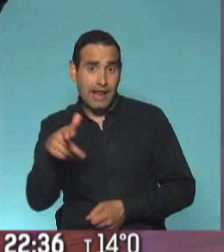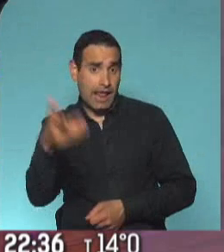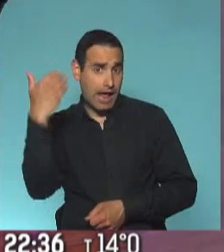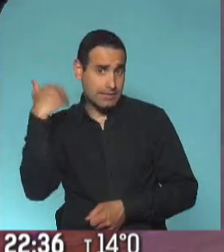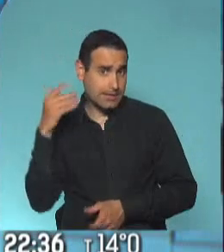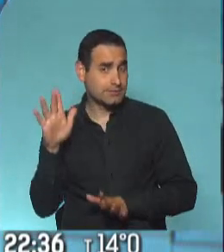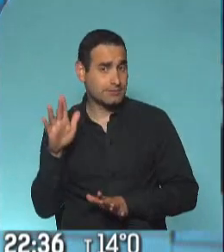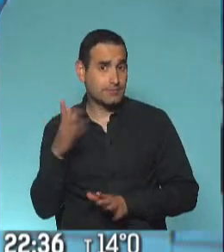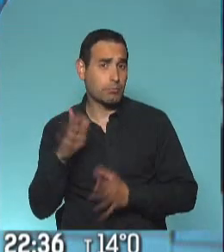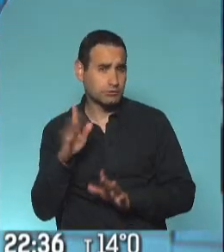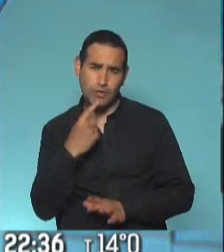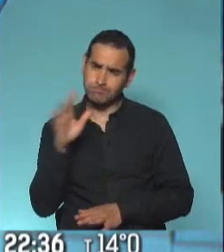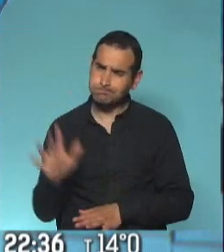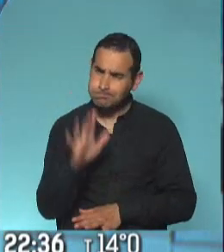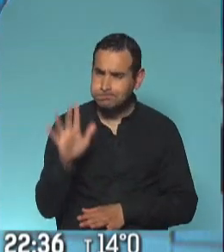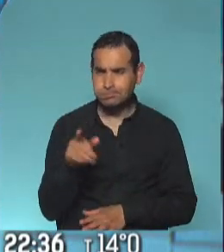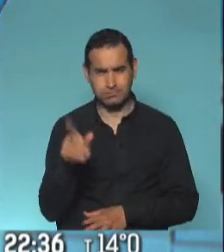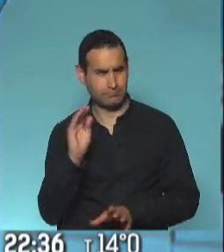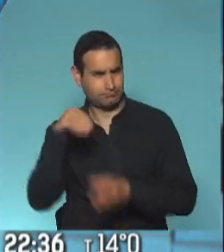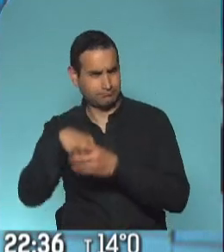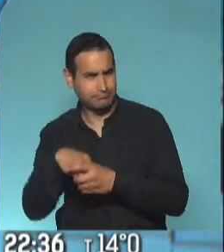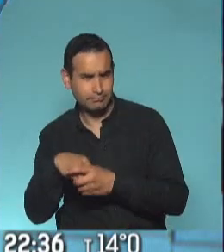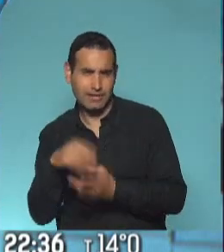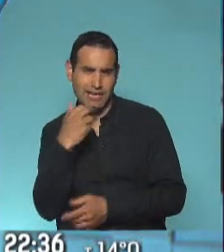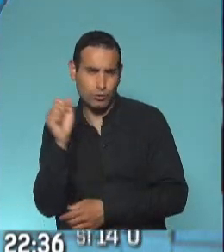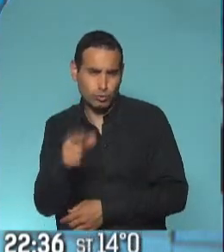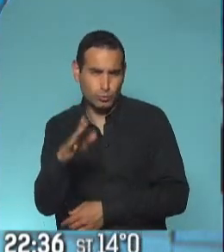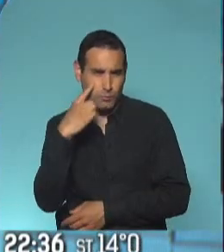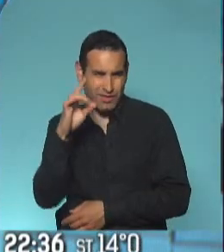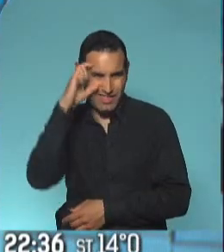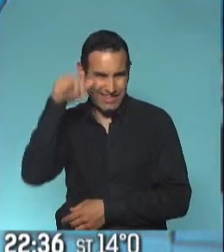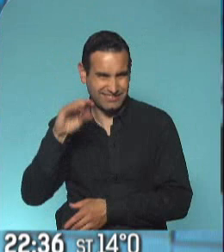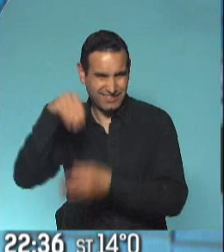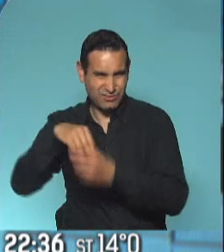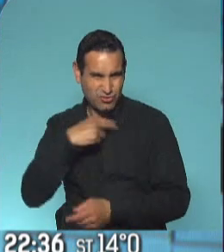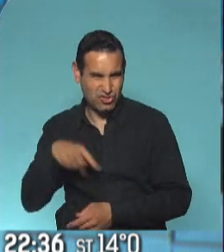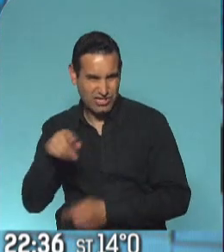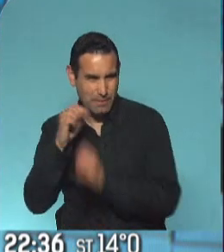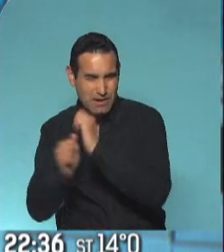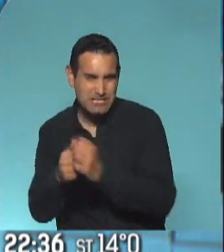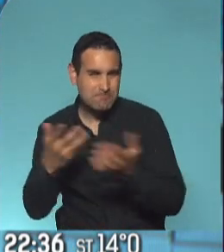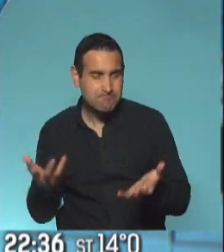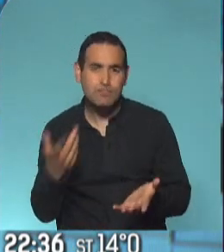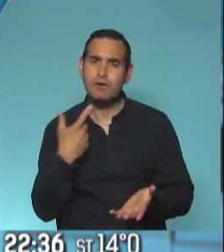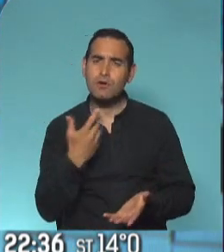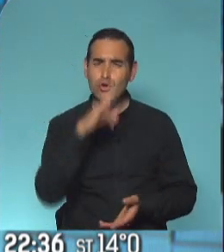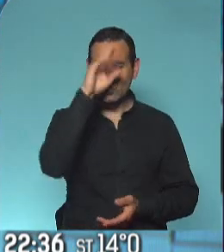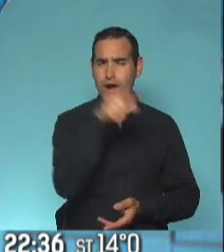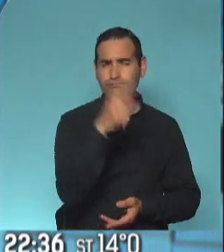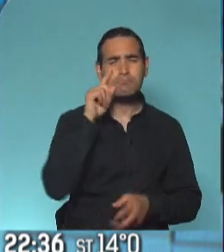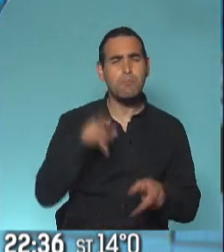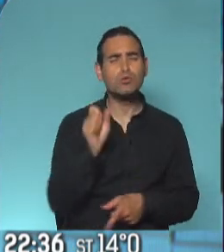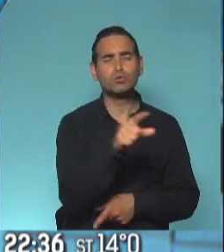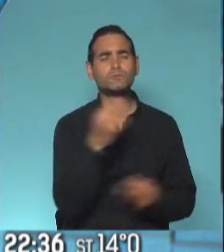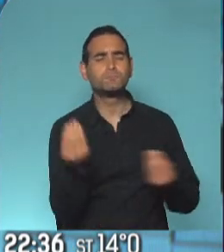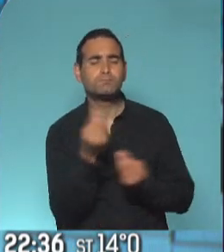por lo menos sospechosa. Esta participación del hijo de Biden también en una empresa china y demás. Bueno, entonces uno puede decir, bueno, la estrategia de Trump es